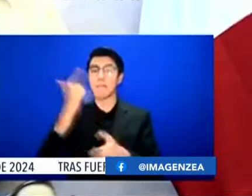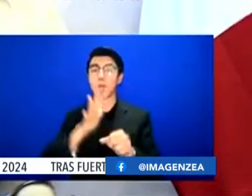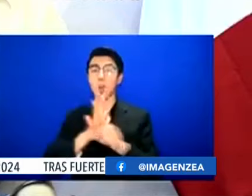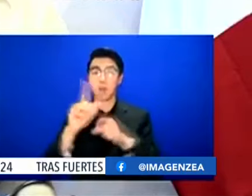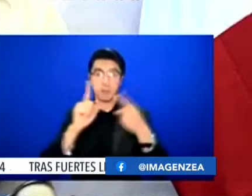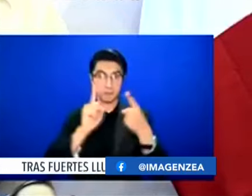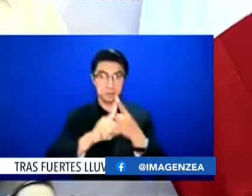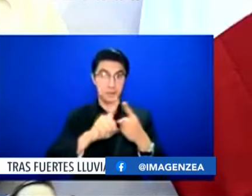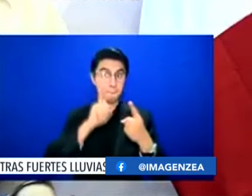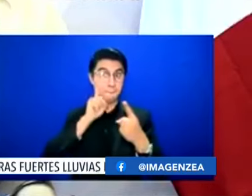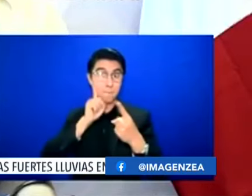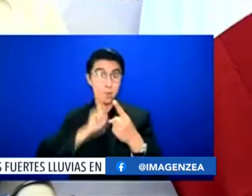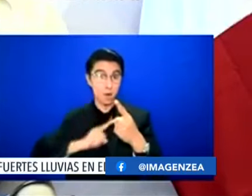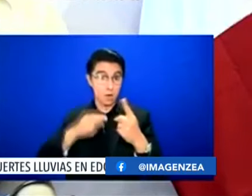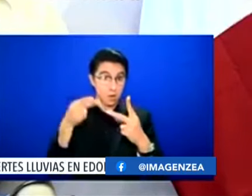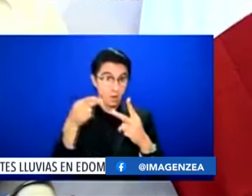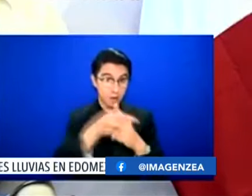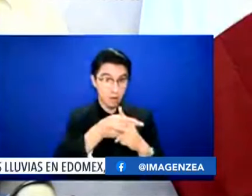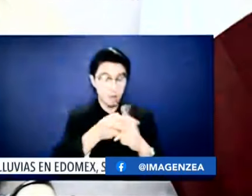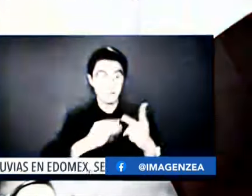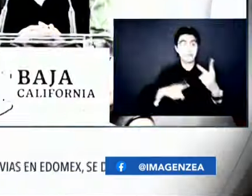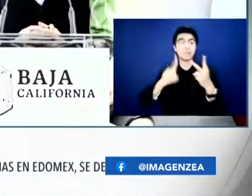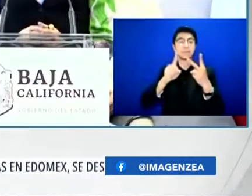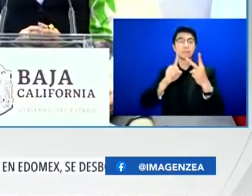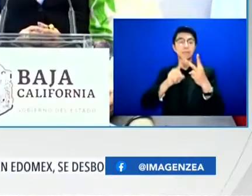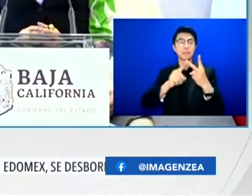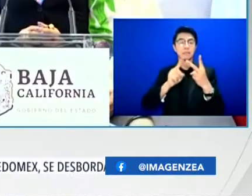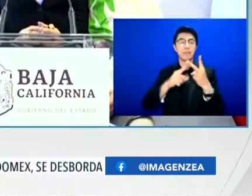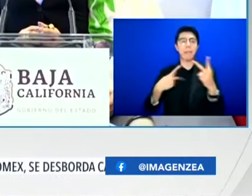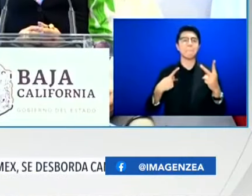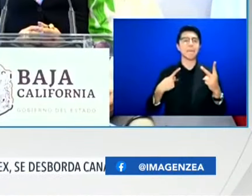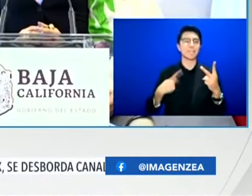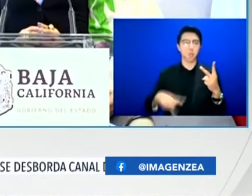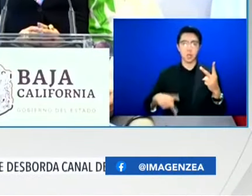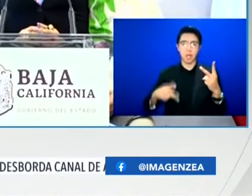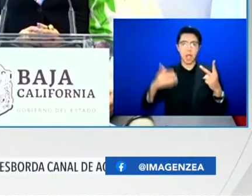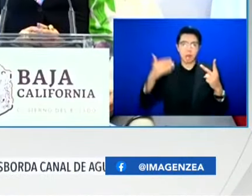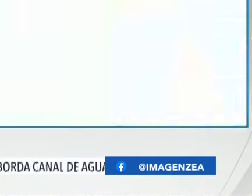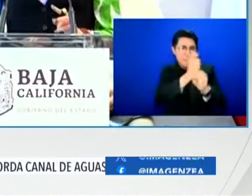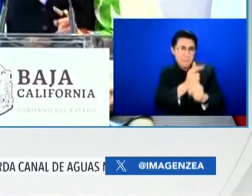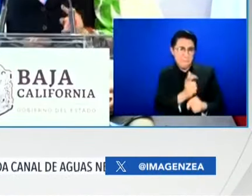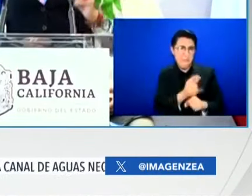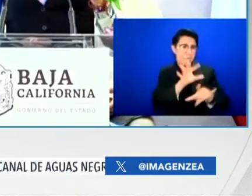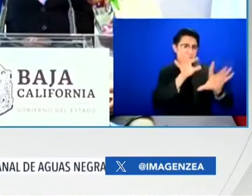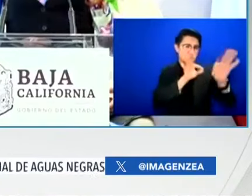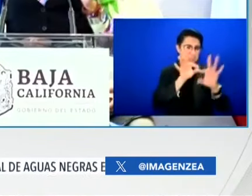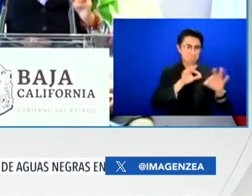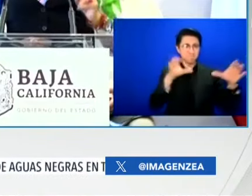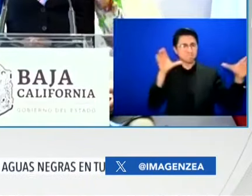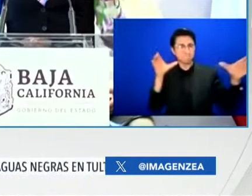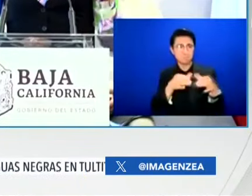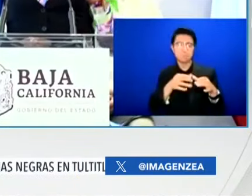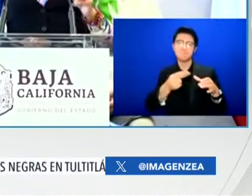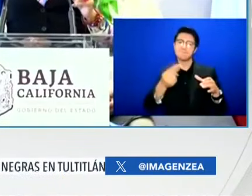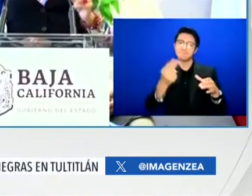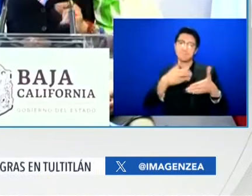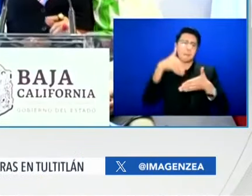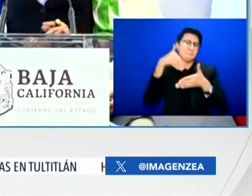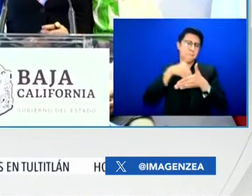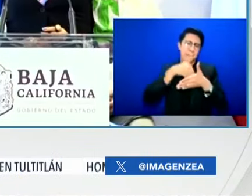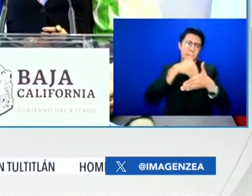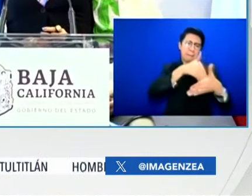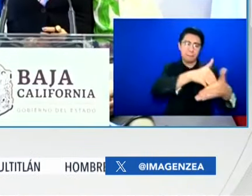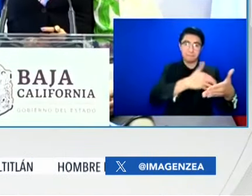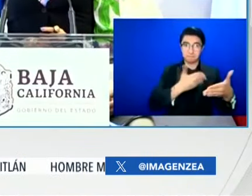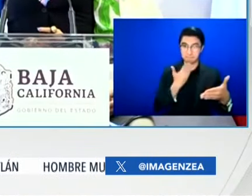Estamos trabajando de la mano con los familiares de Paola, es que hay evidencias contundentes